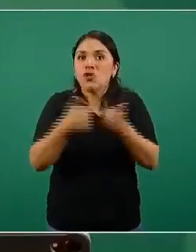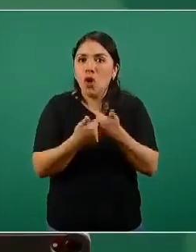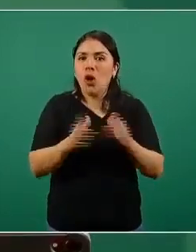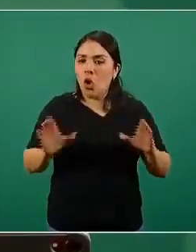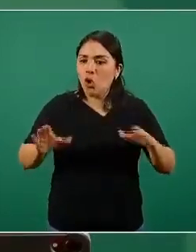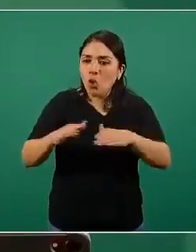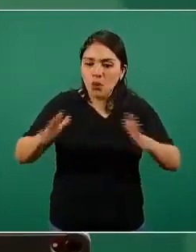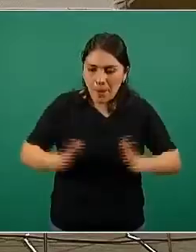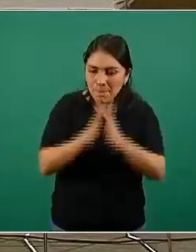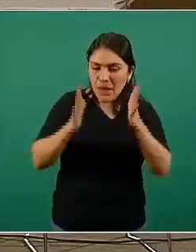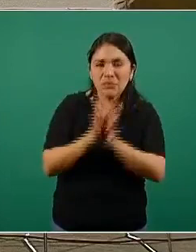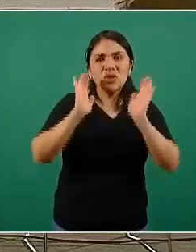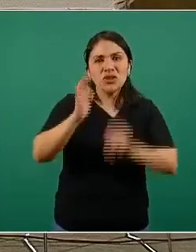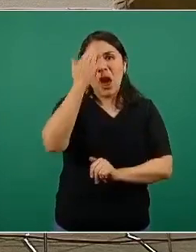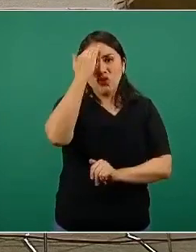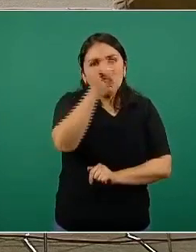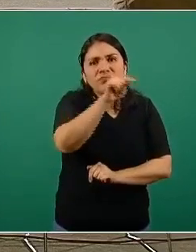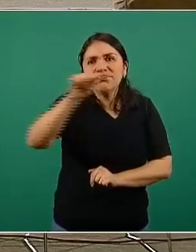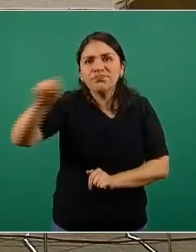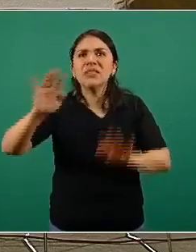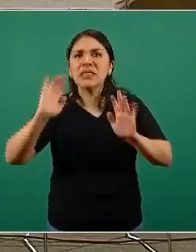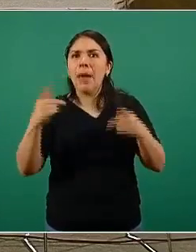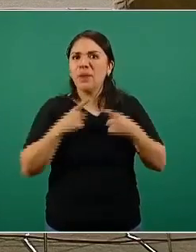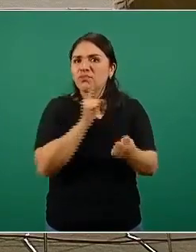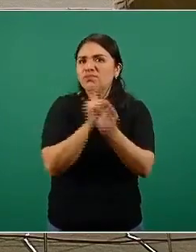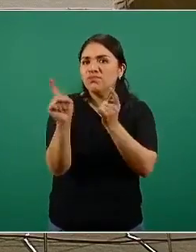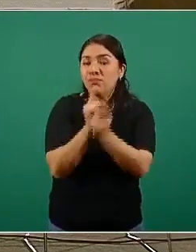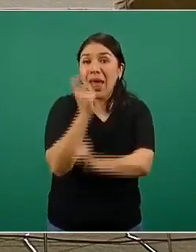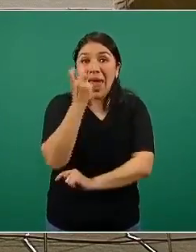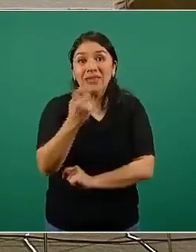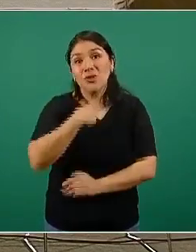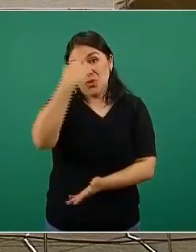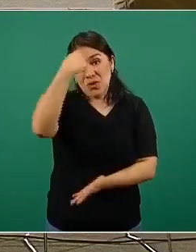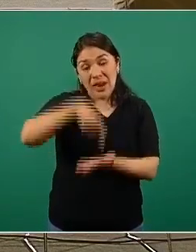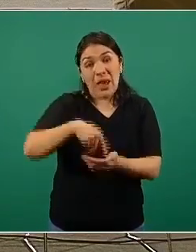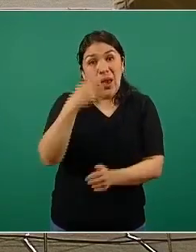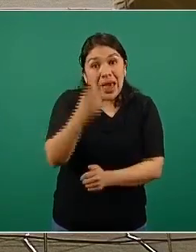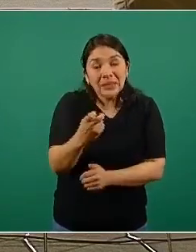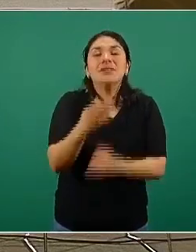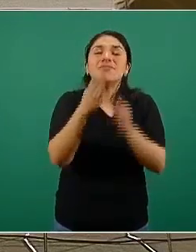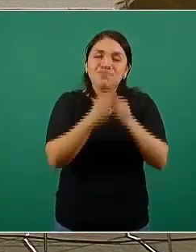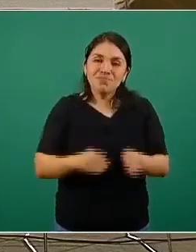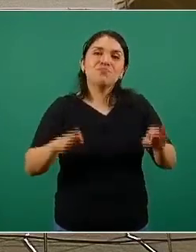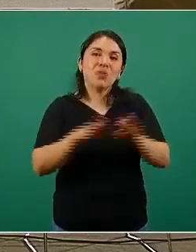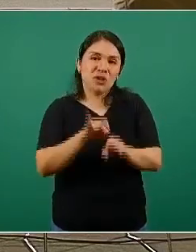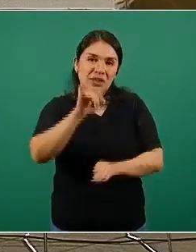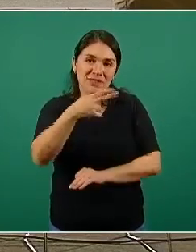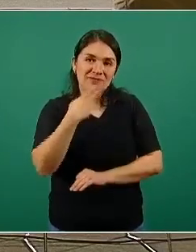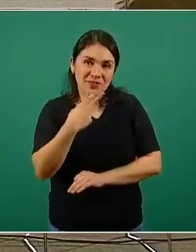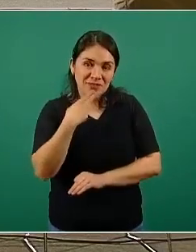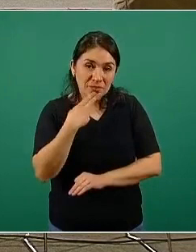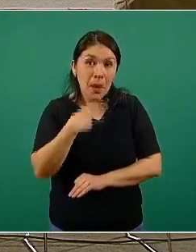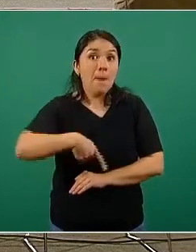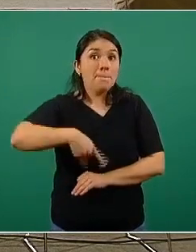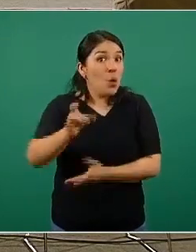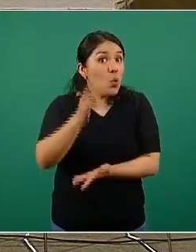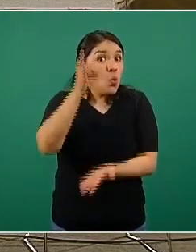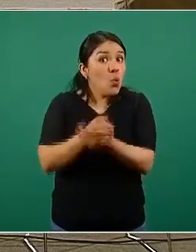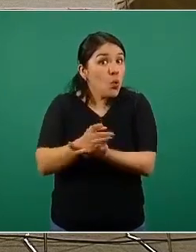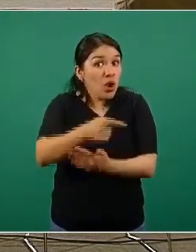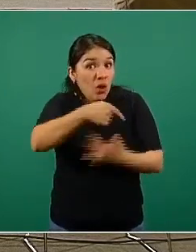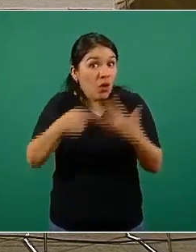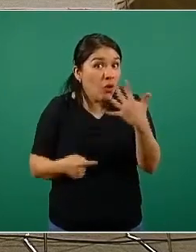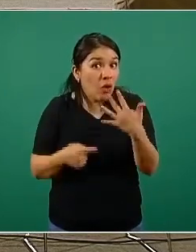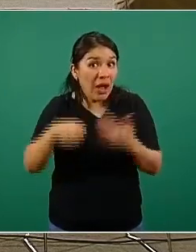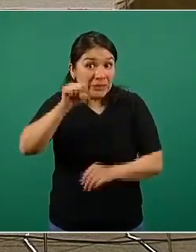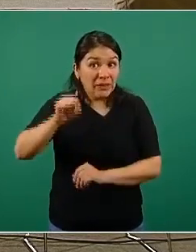comunitaria, conocen a la comunidad y por eso creemos que también puede ser una de las herramientas claves. Pero claramente no son los únicos.